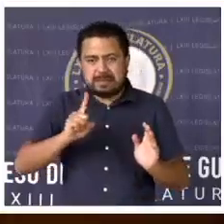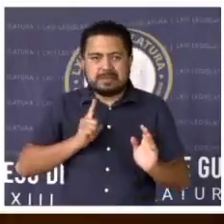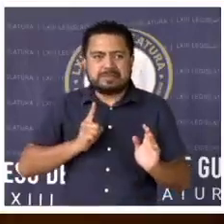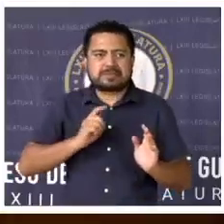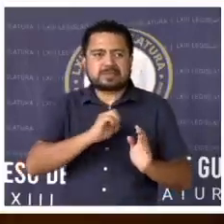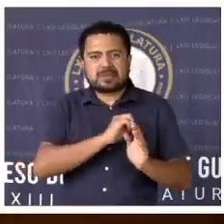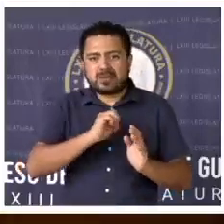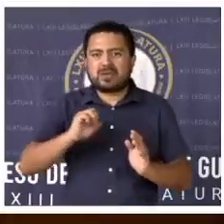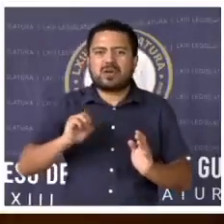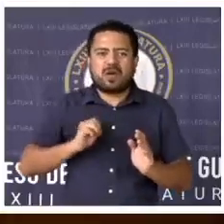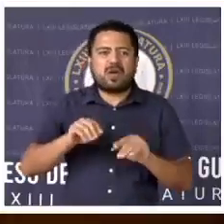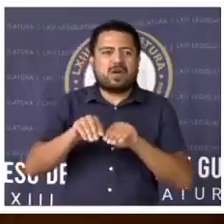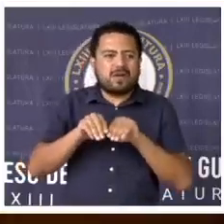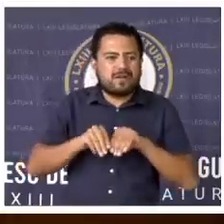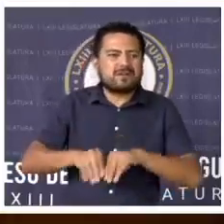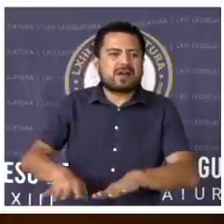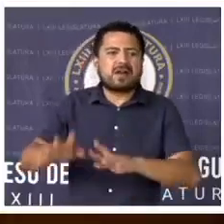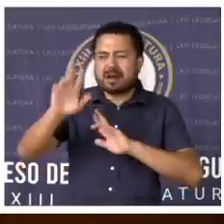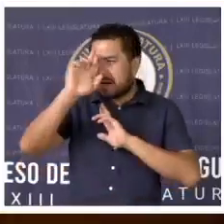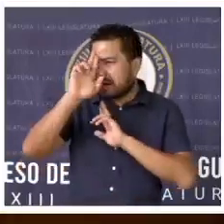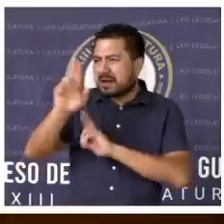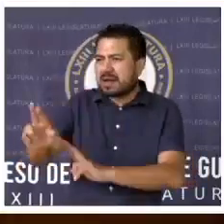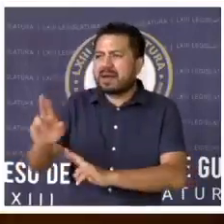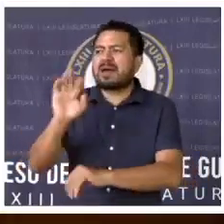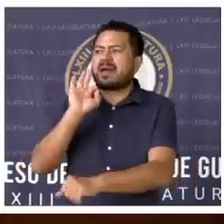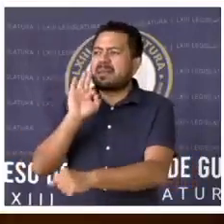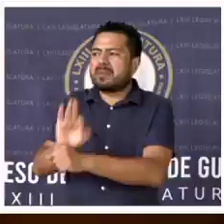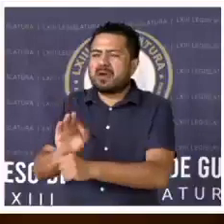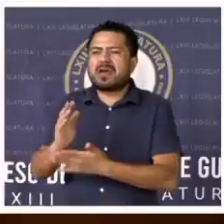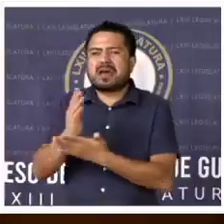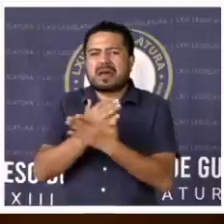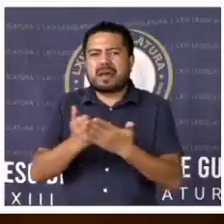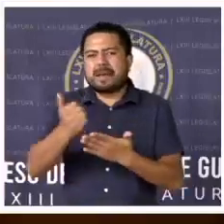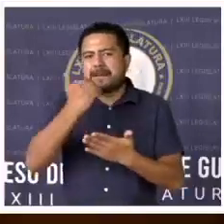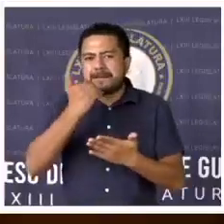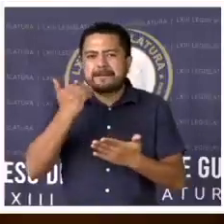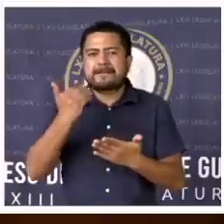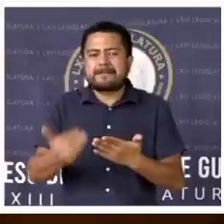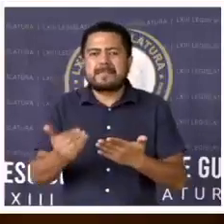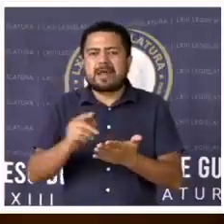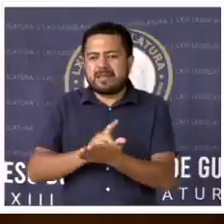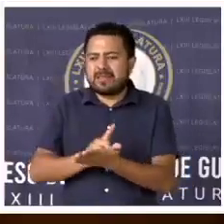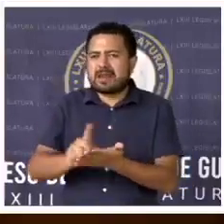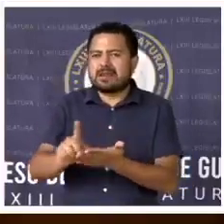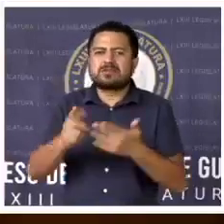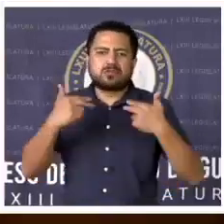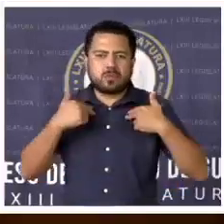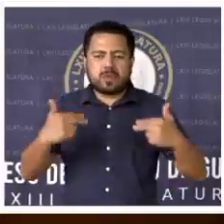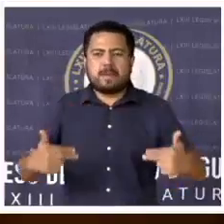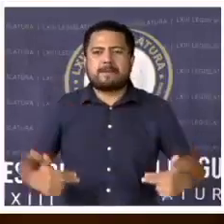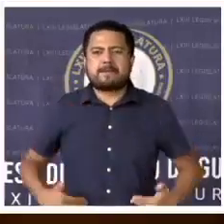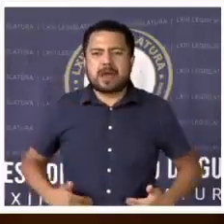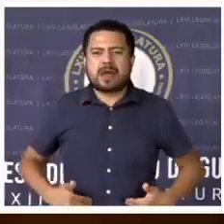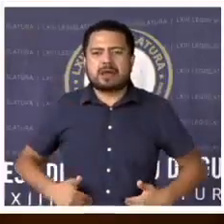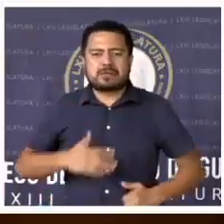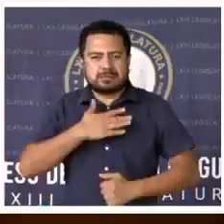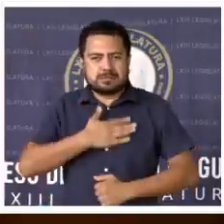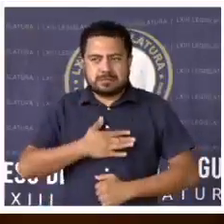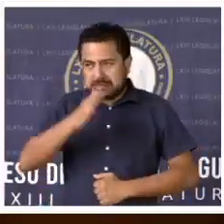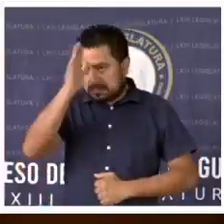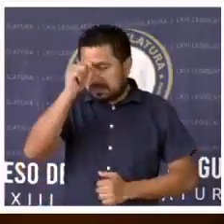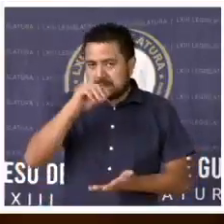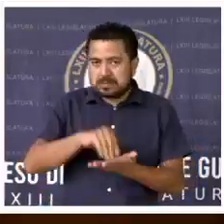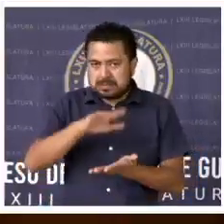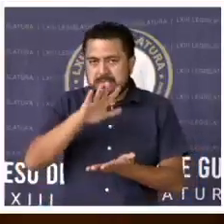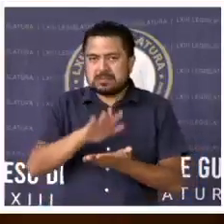obligación de promover respetar proteger y garantizar los derechos humanos de conformidad con